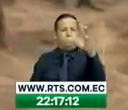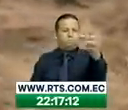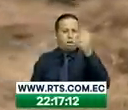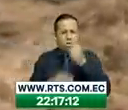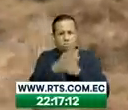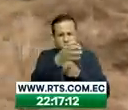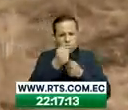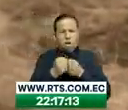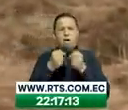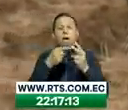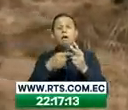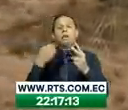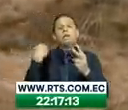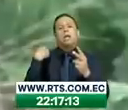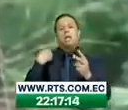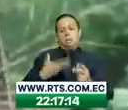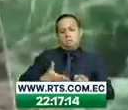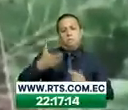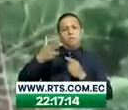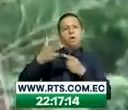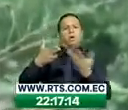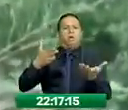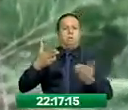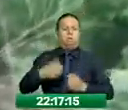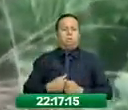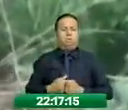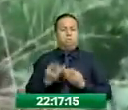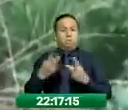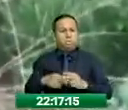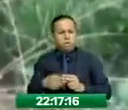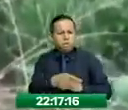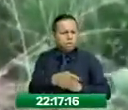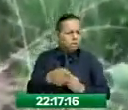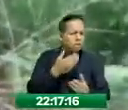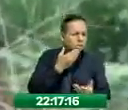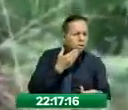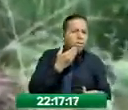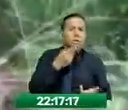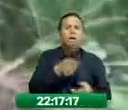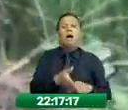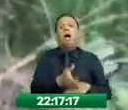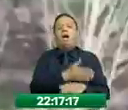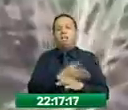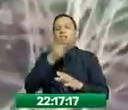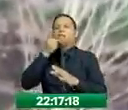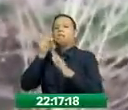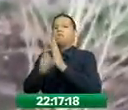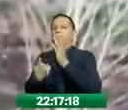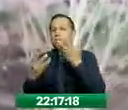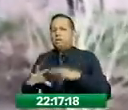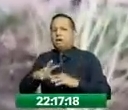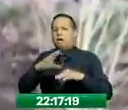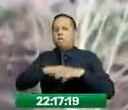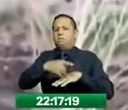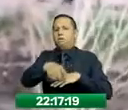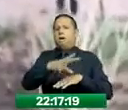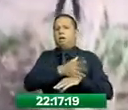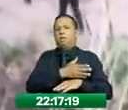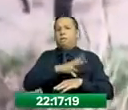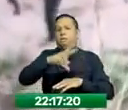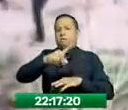de arma de fuego con seis municiones los amigos tenían además apertura de un proceso judicial por robo y porte de armas